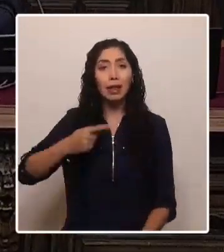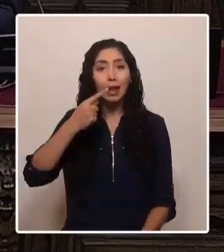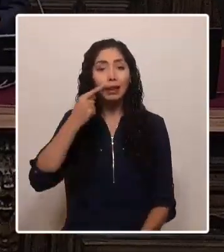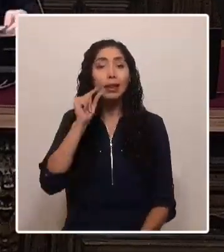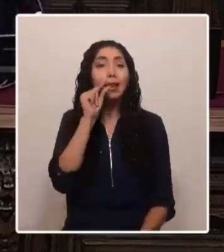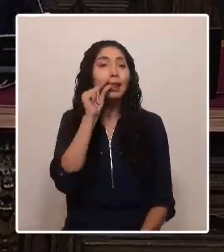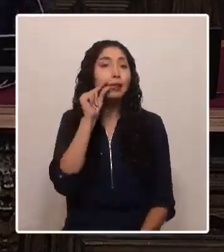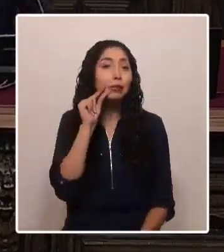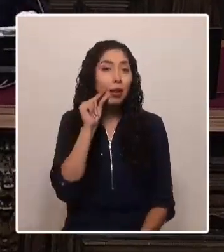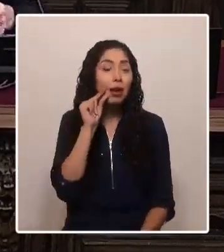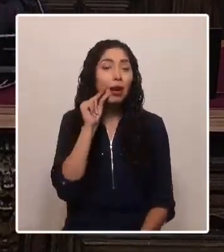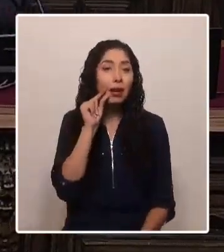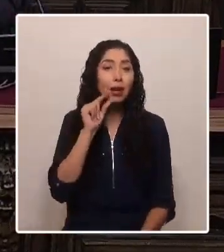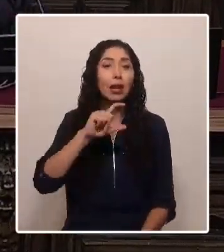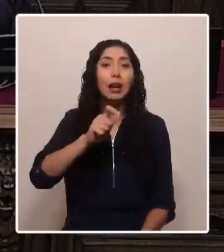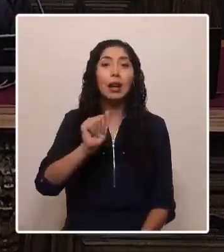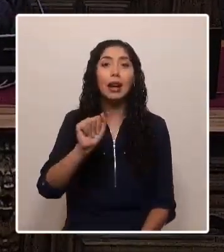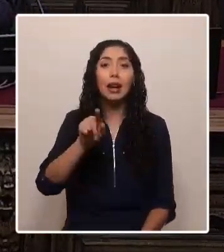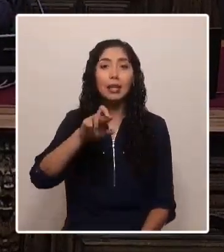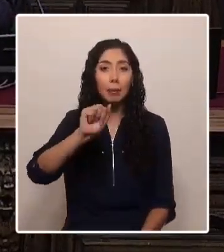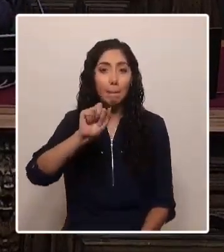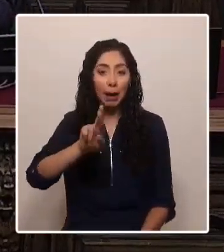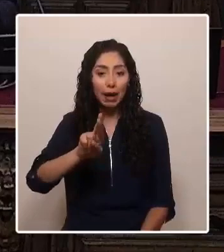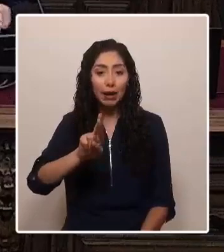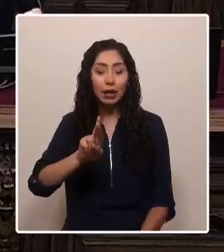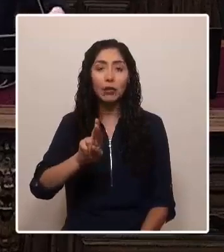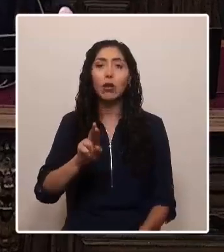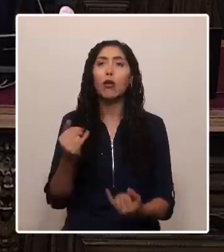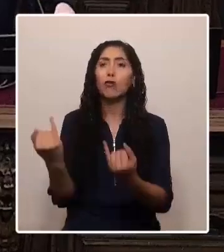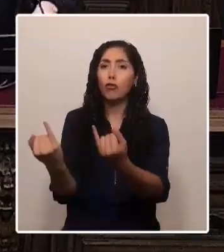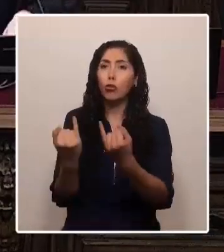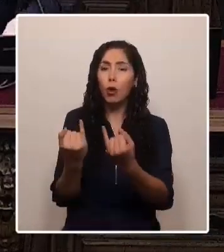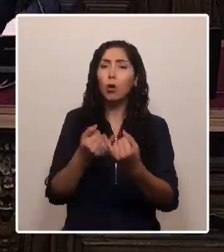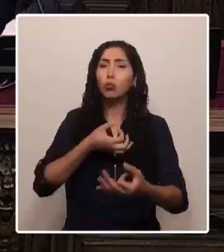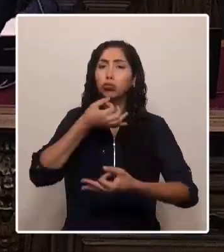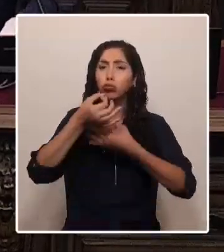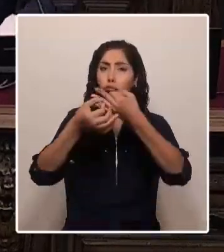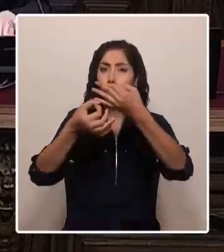a informar la cuenta pública del 9º mes de la Convención Constitucional.